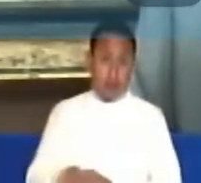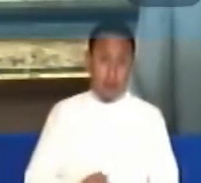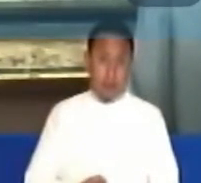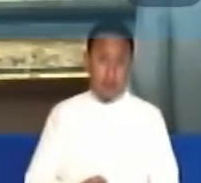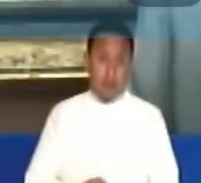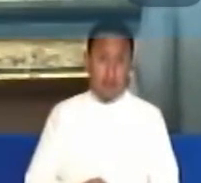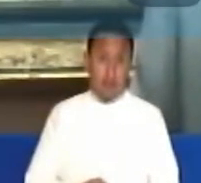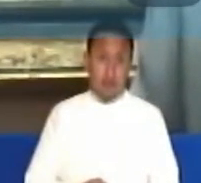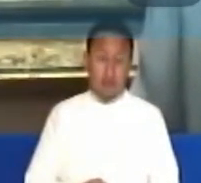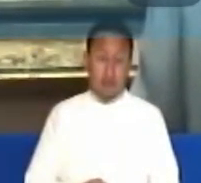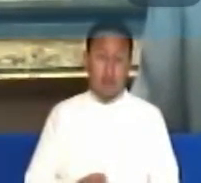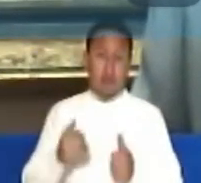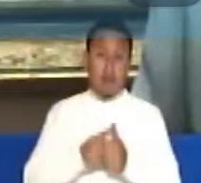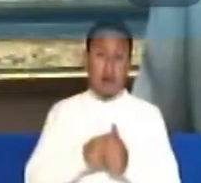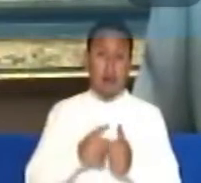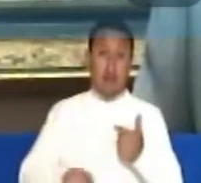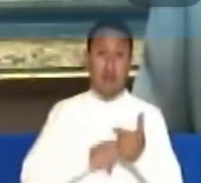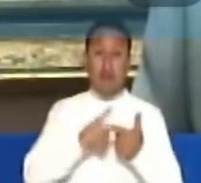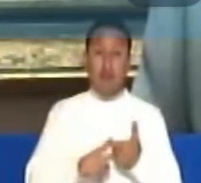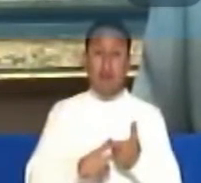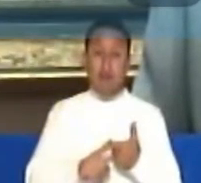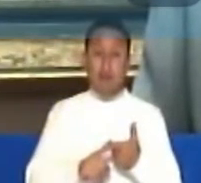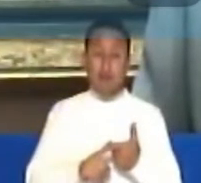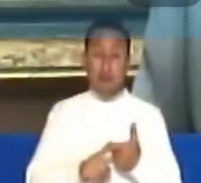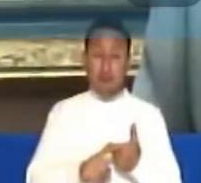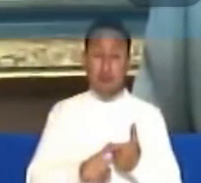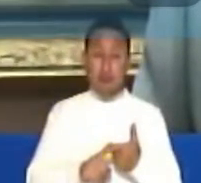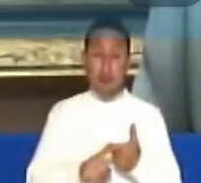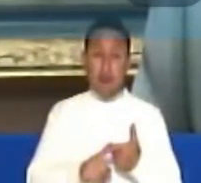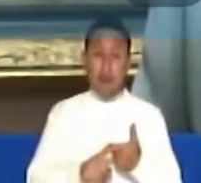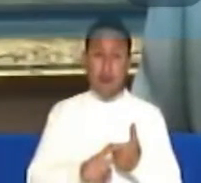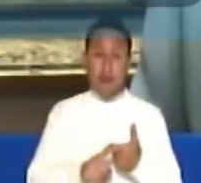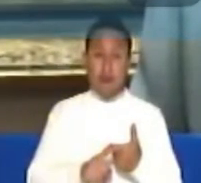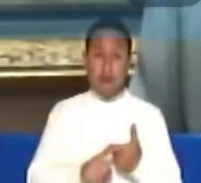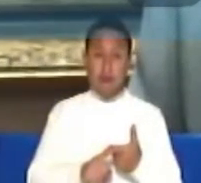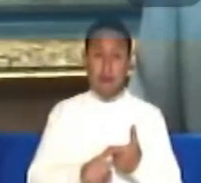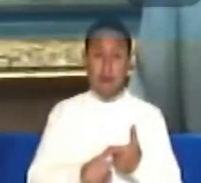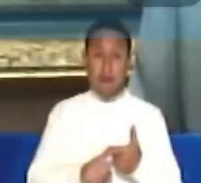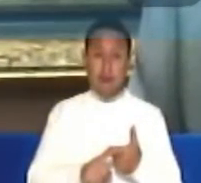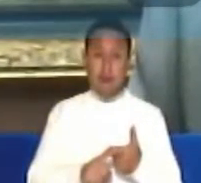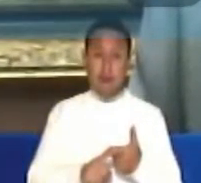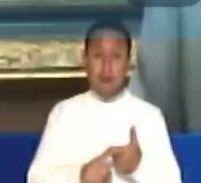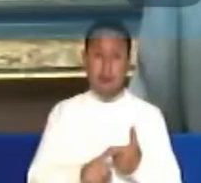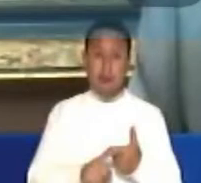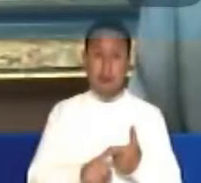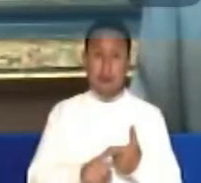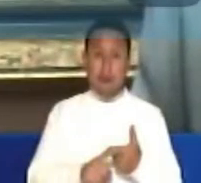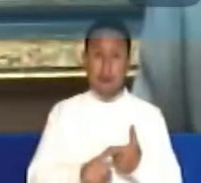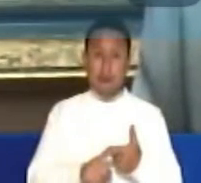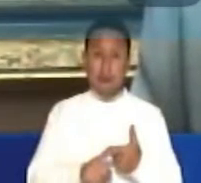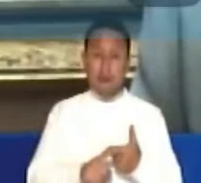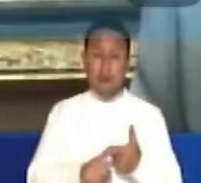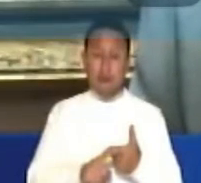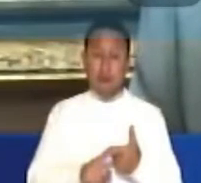otro paso, que tendrá un último momento la